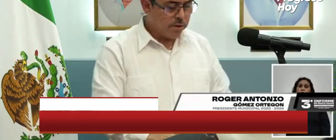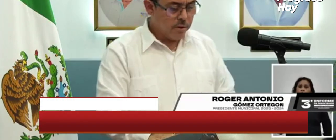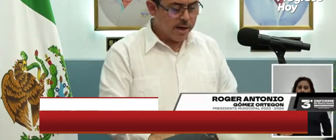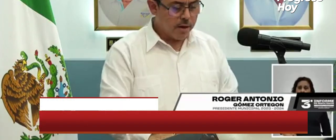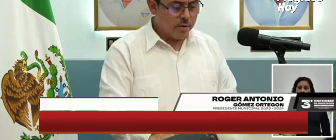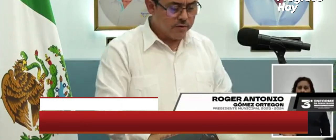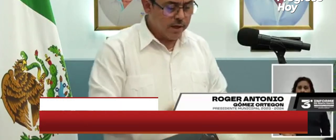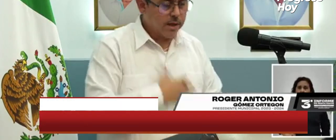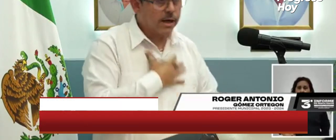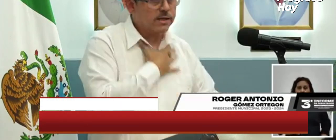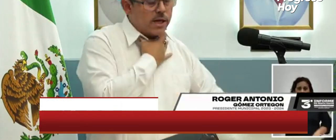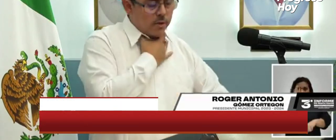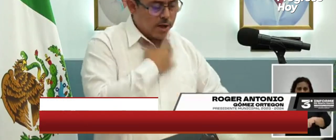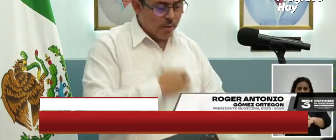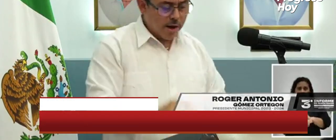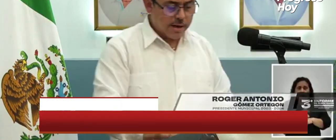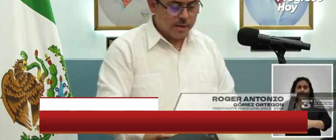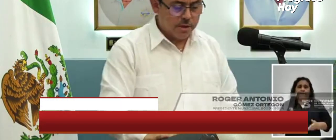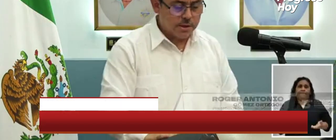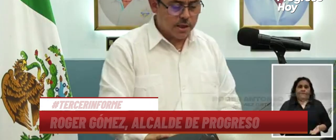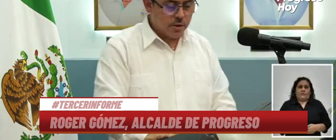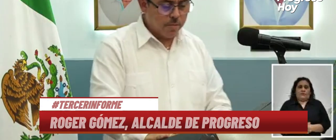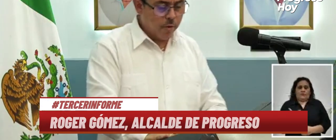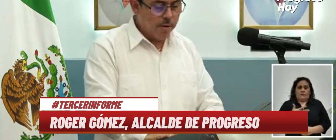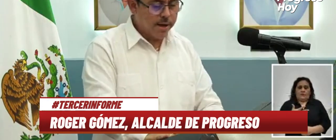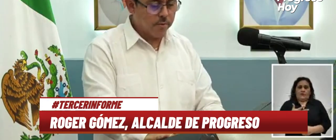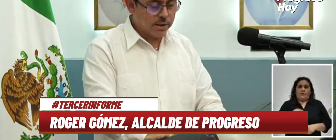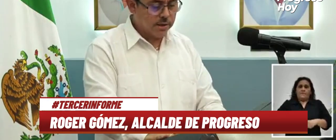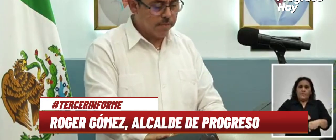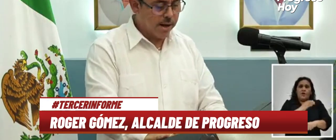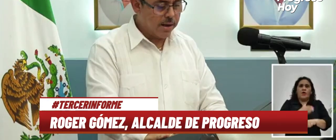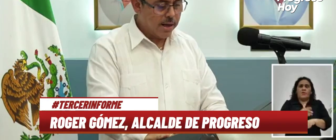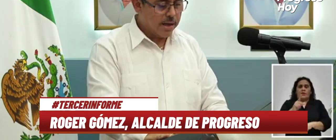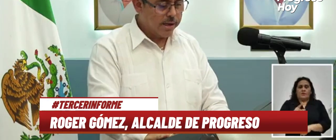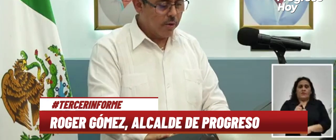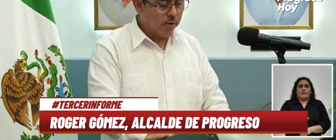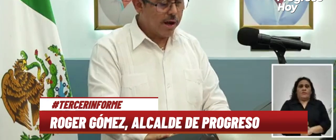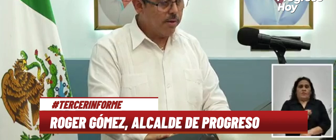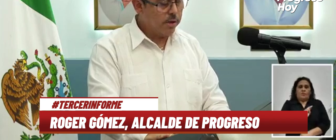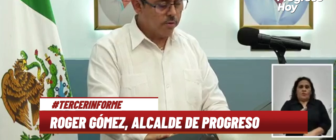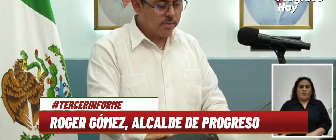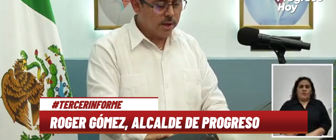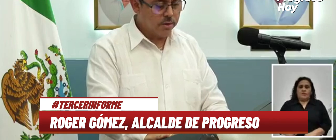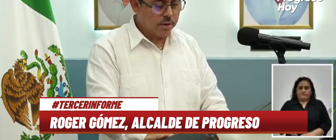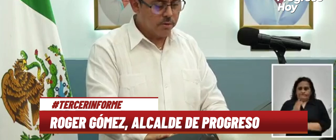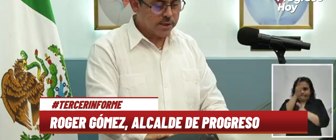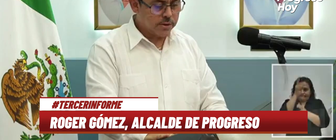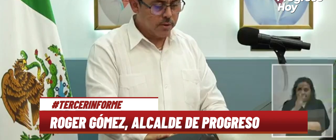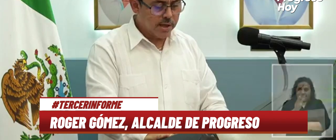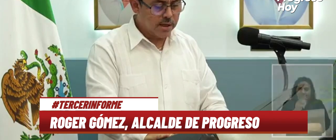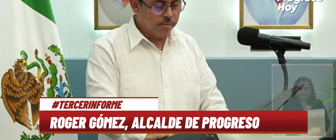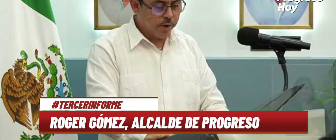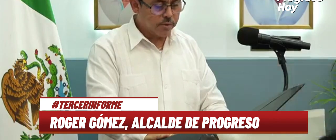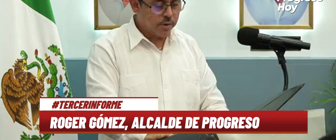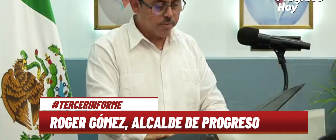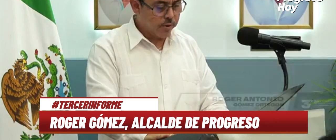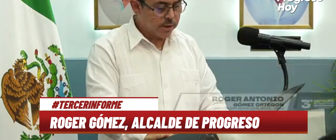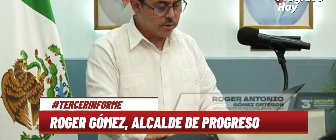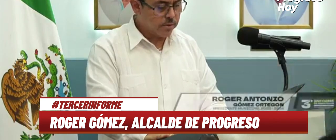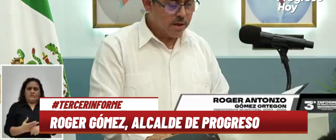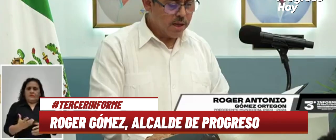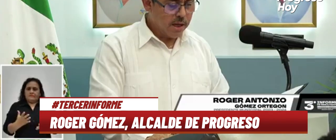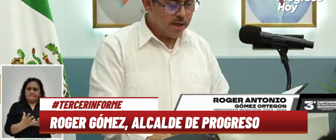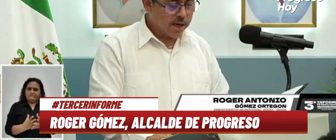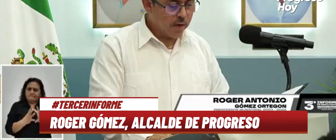me permito dar a conocer el estado que guarda la Administración Pública Municipal del Honorable Ayuntamiento de nuestra ciudad y Puerto de